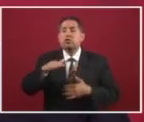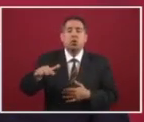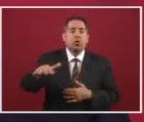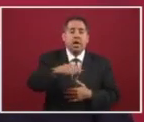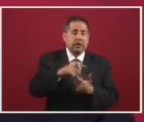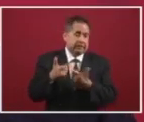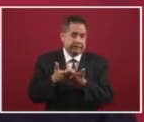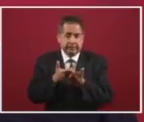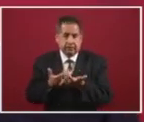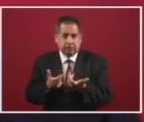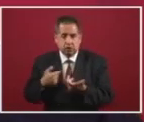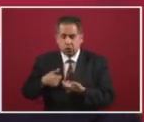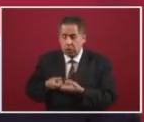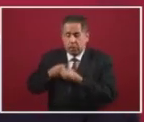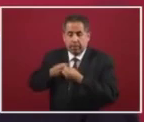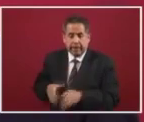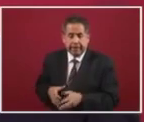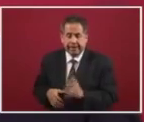Entonces, no vamos a permitir